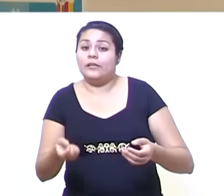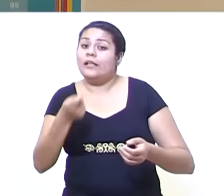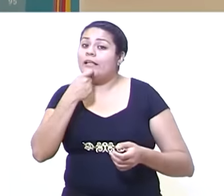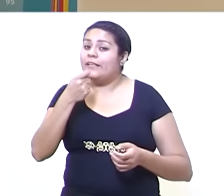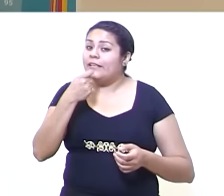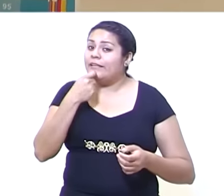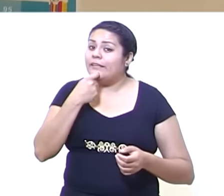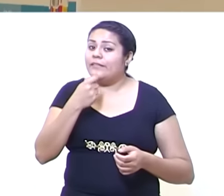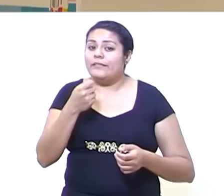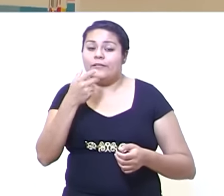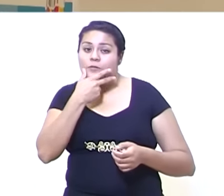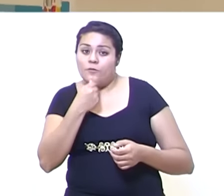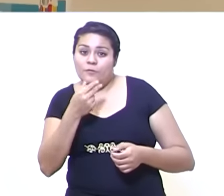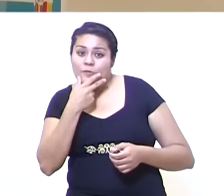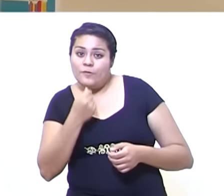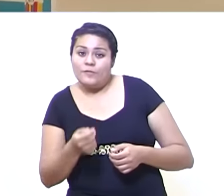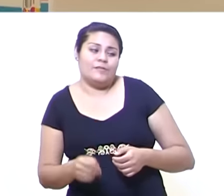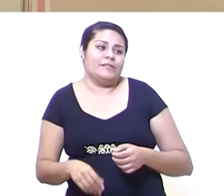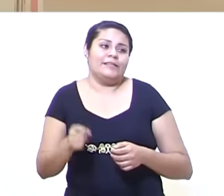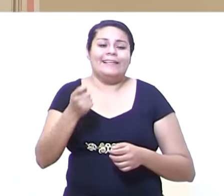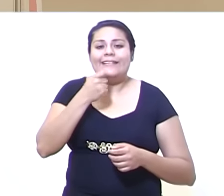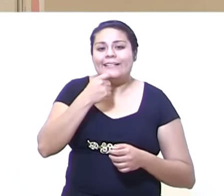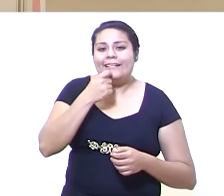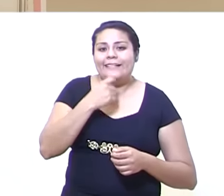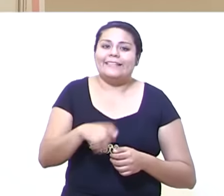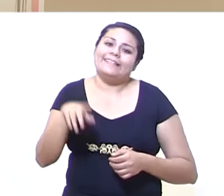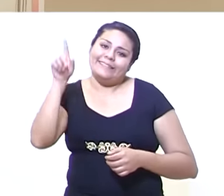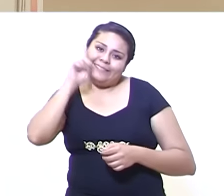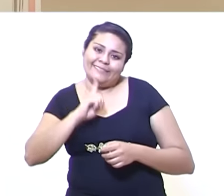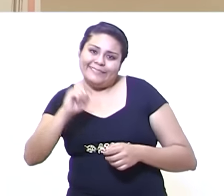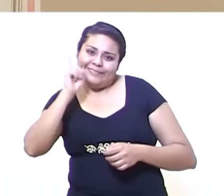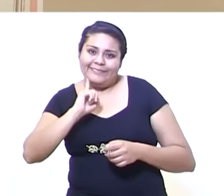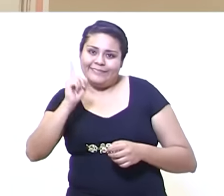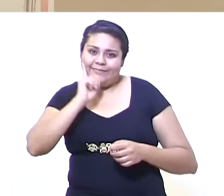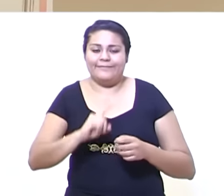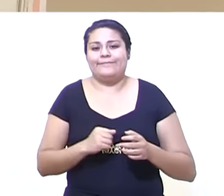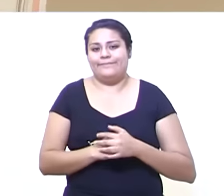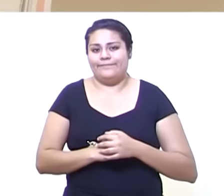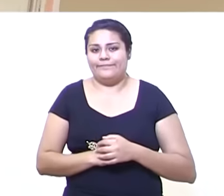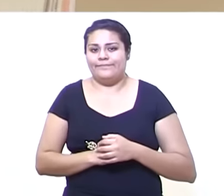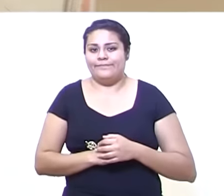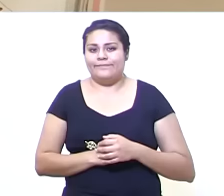niños y niñas.